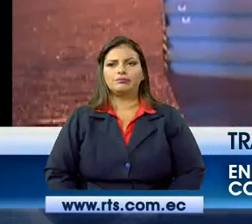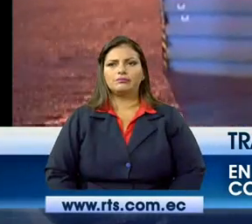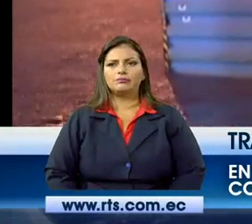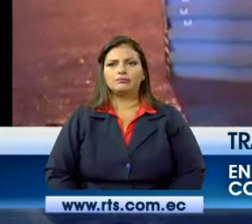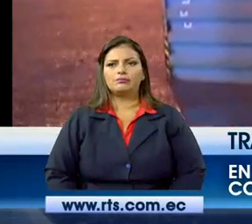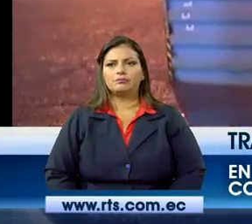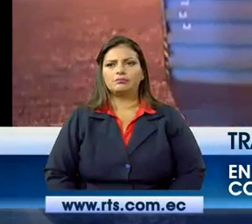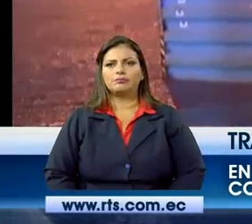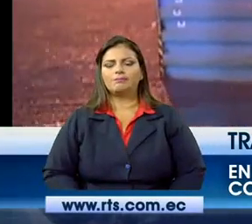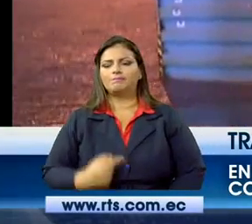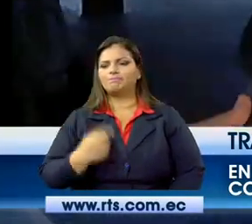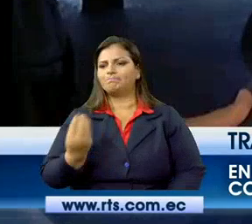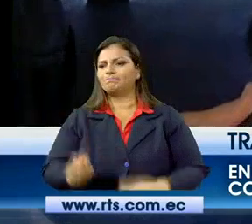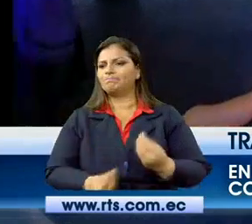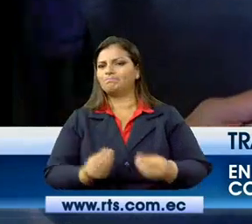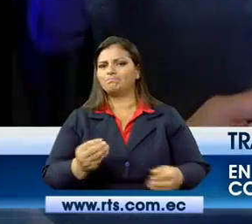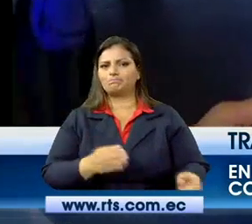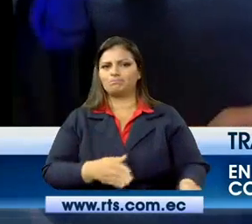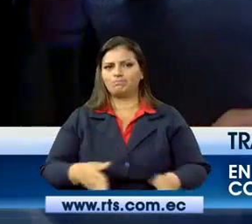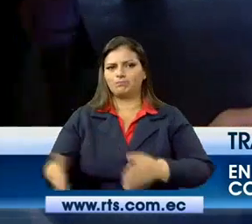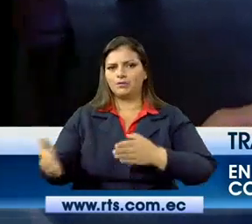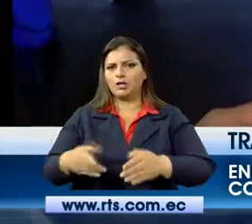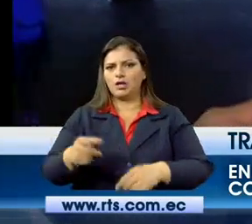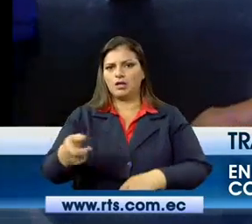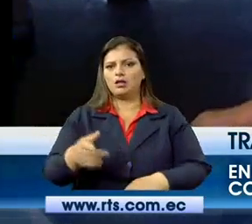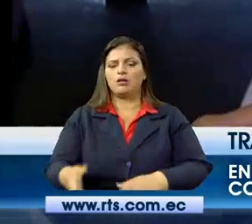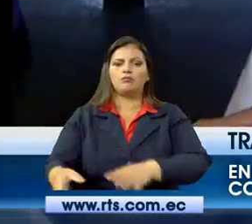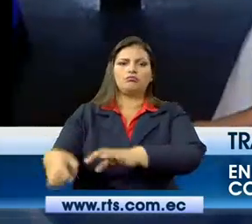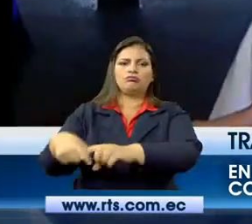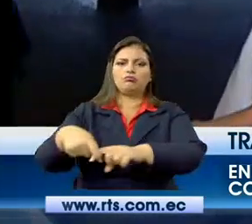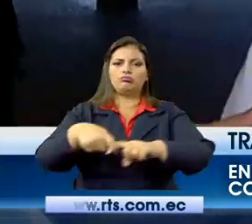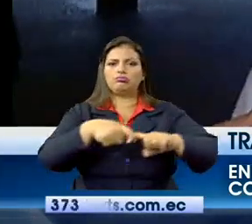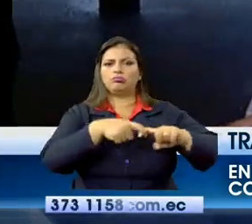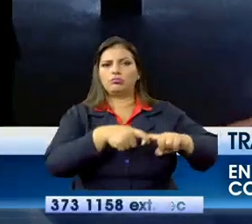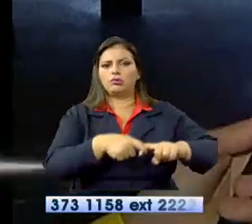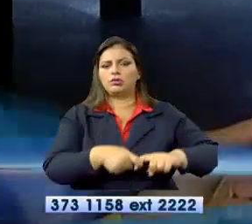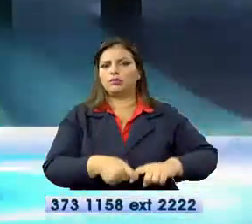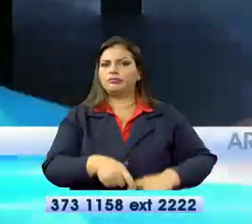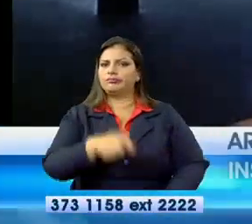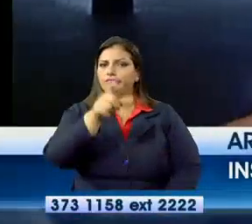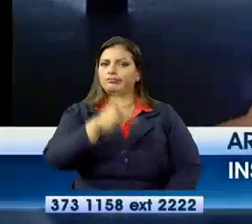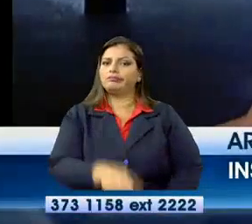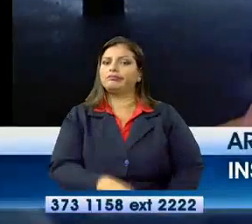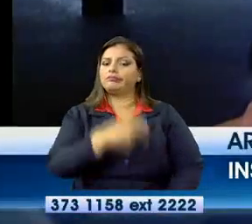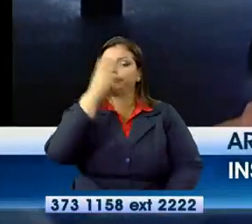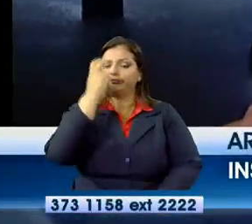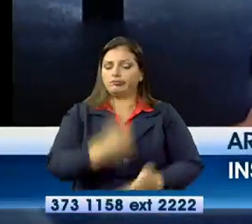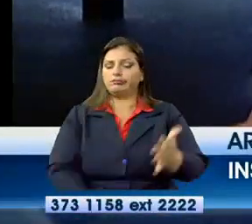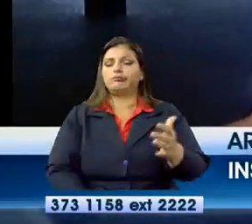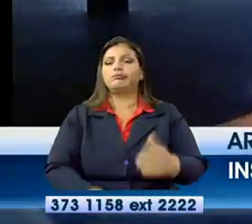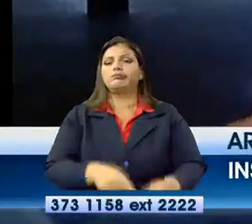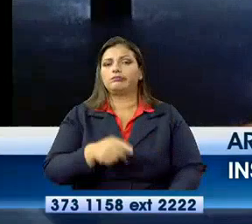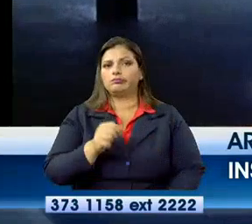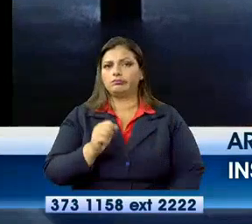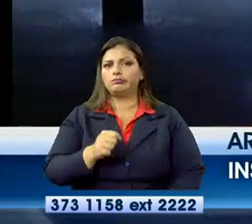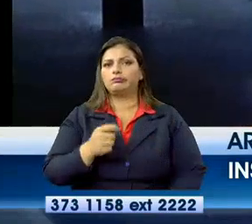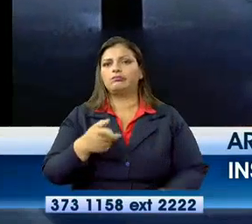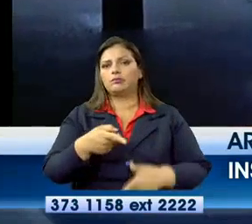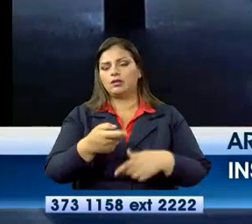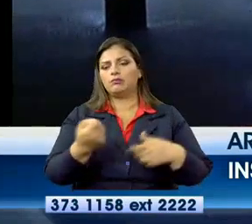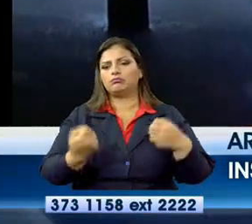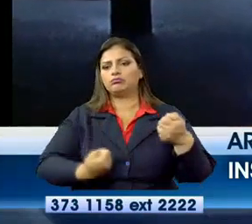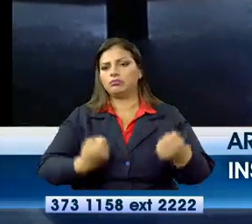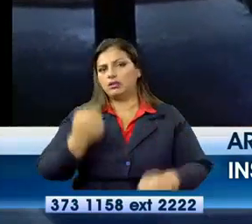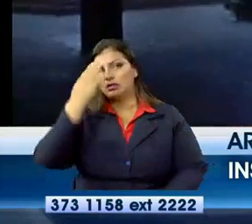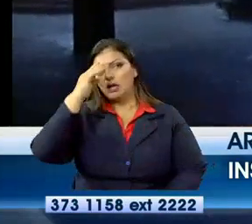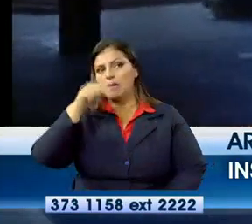ver una pluma y sacarlo del lugar, en primer lugar. Y en segundo lugar vamos a citar al conductor por rodar por sitio que